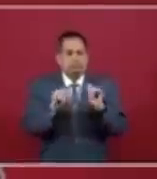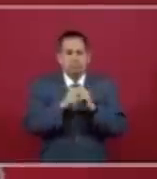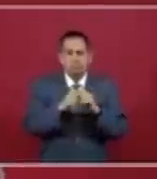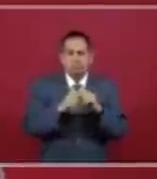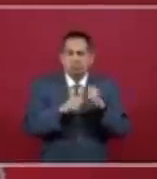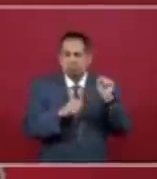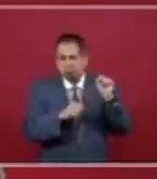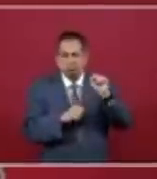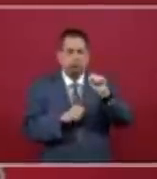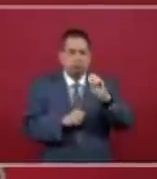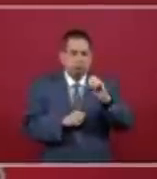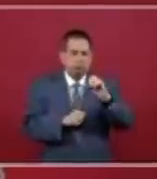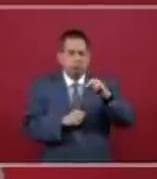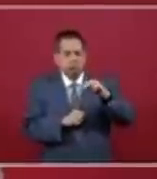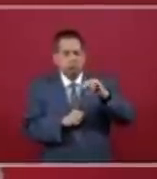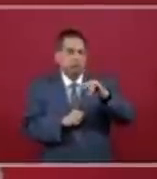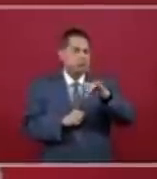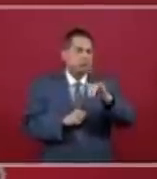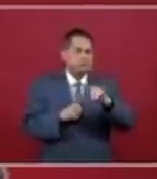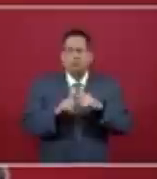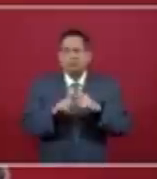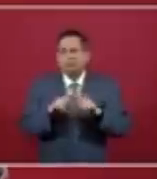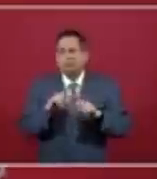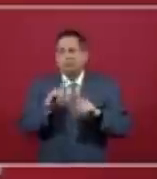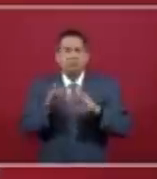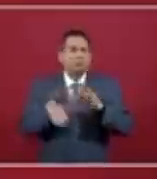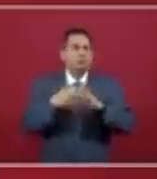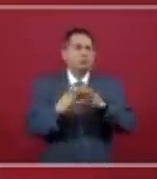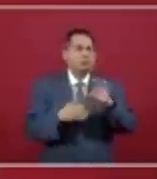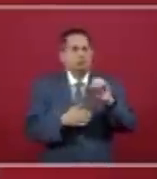comunismo o anticomunismo,